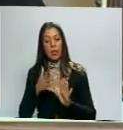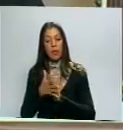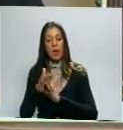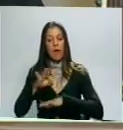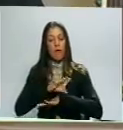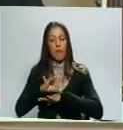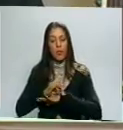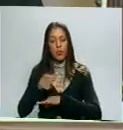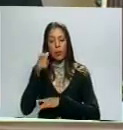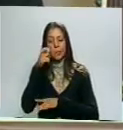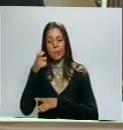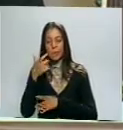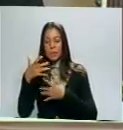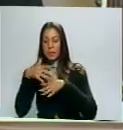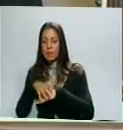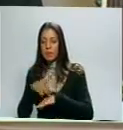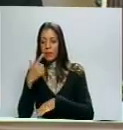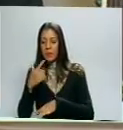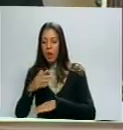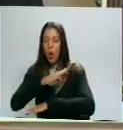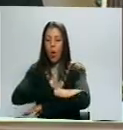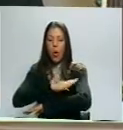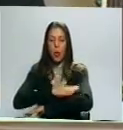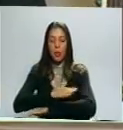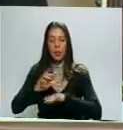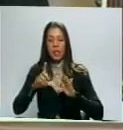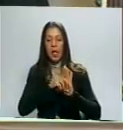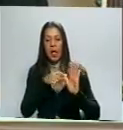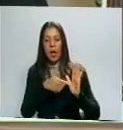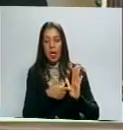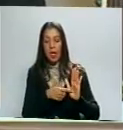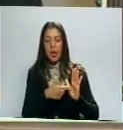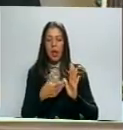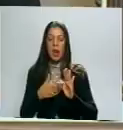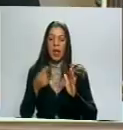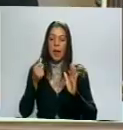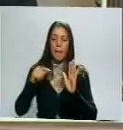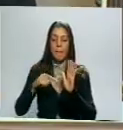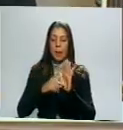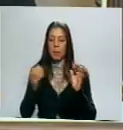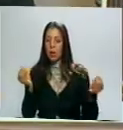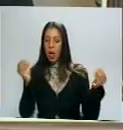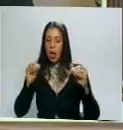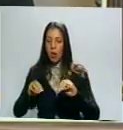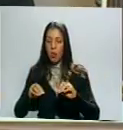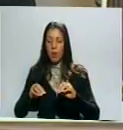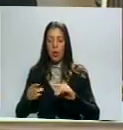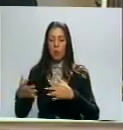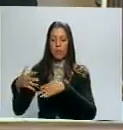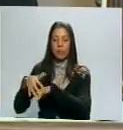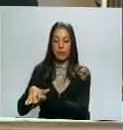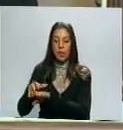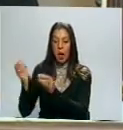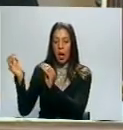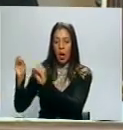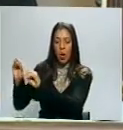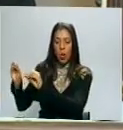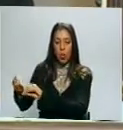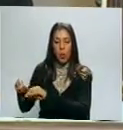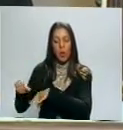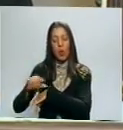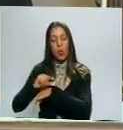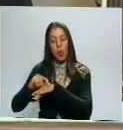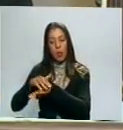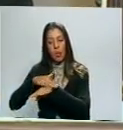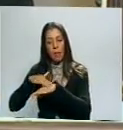para velar y coadyuvar al cumplimiento de la Ley Constitucional de Precios Acordados en coordinación con las autoridades